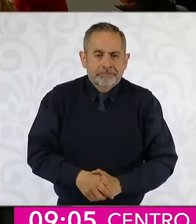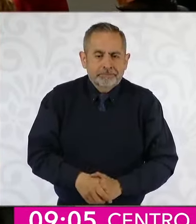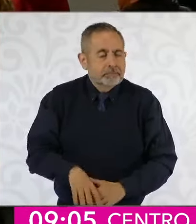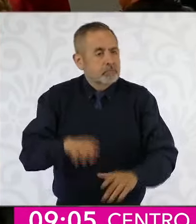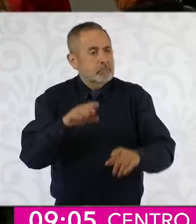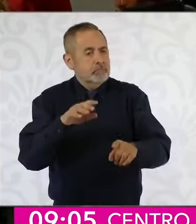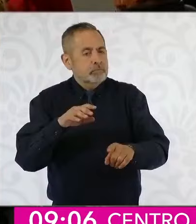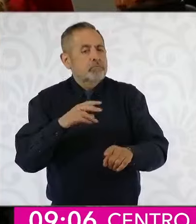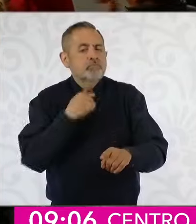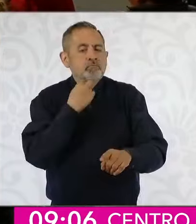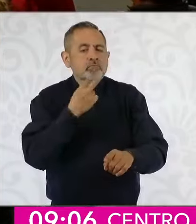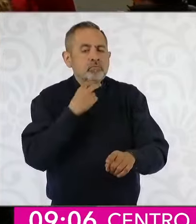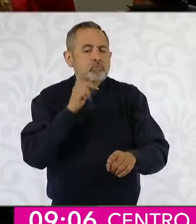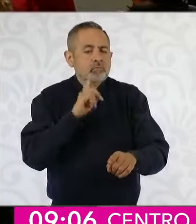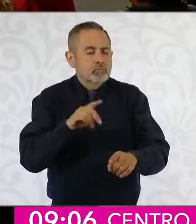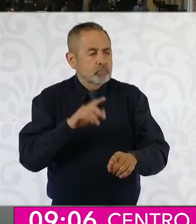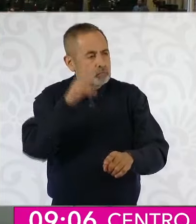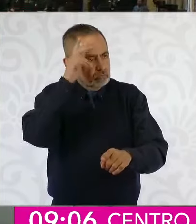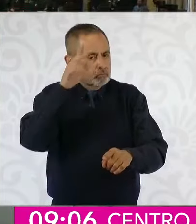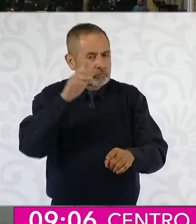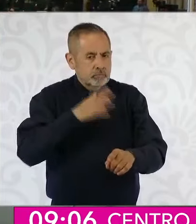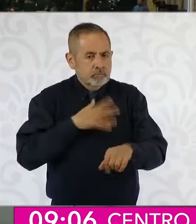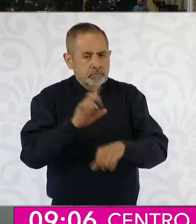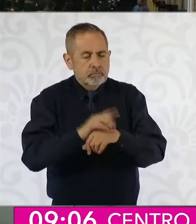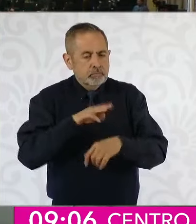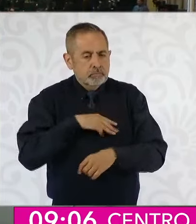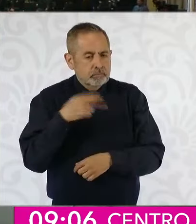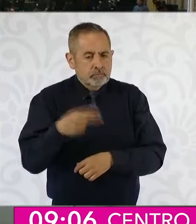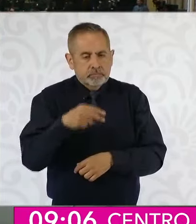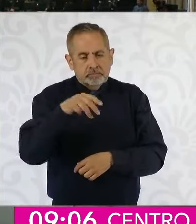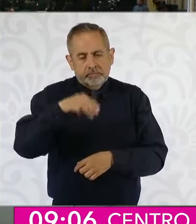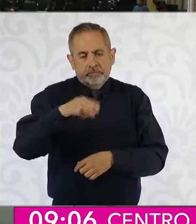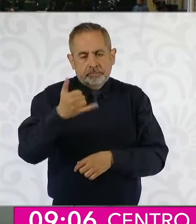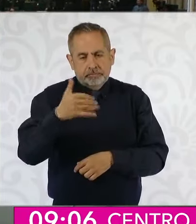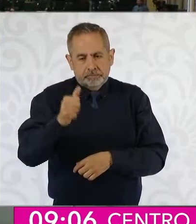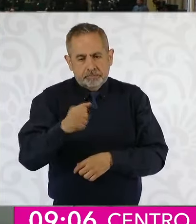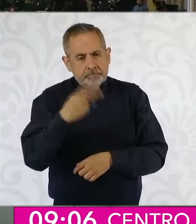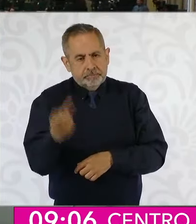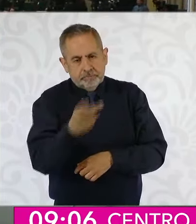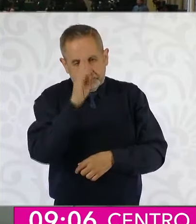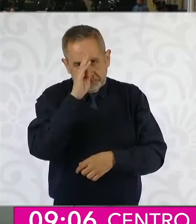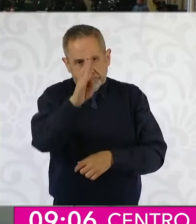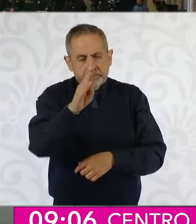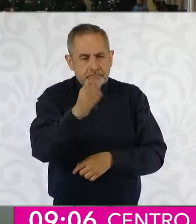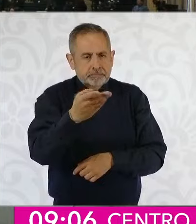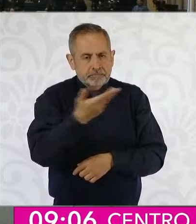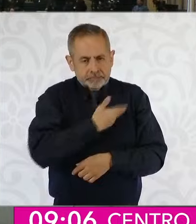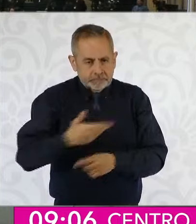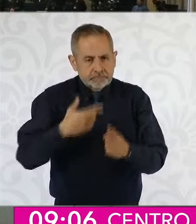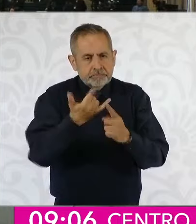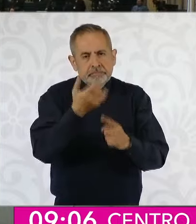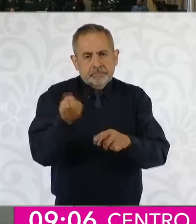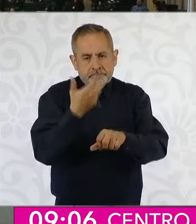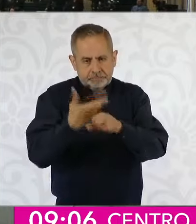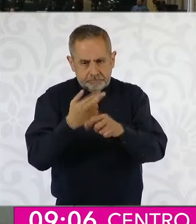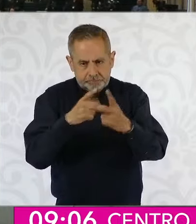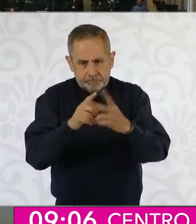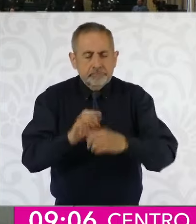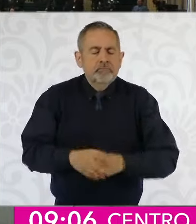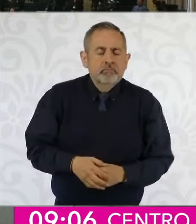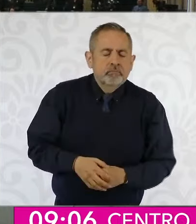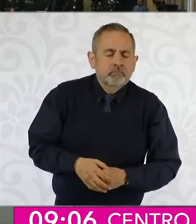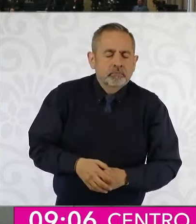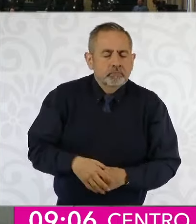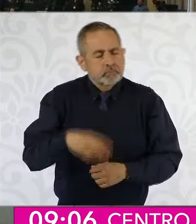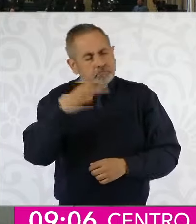Hola, buenos días. Maya Averbach, de Bloomberg News. A la presidenta y al secretario, cuando México habla